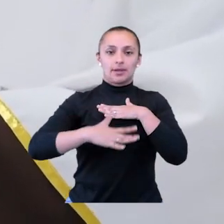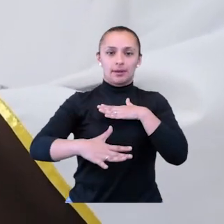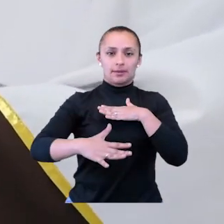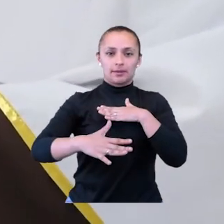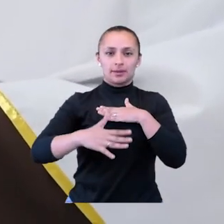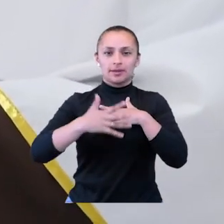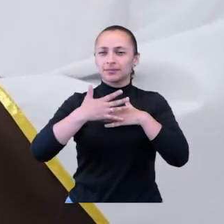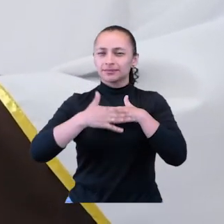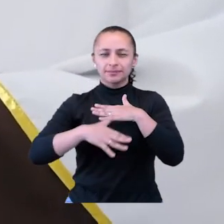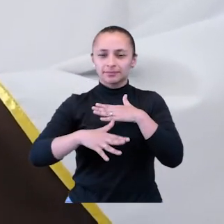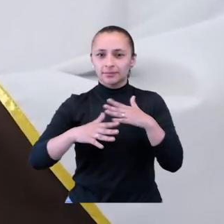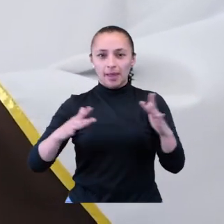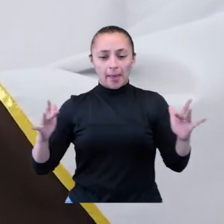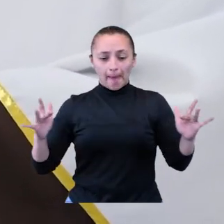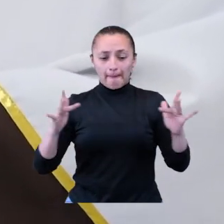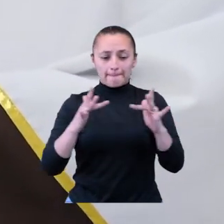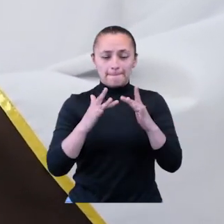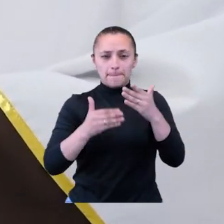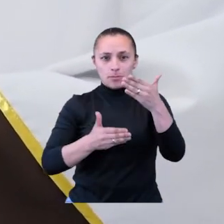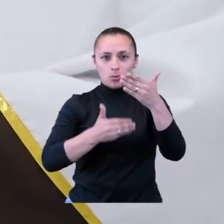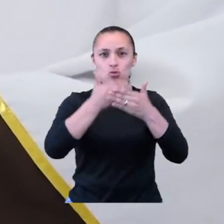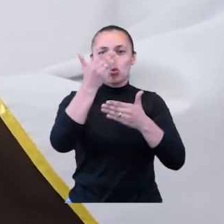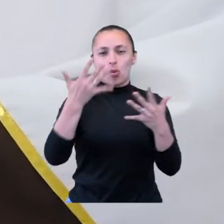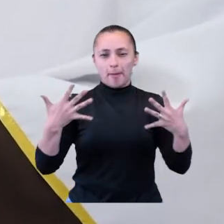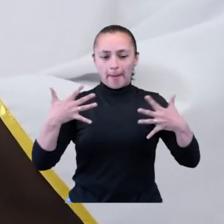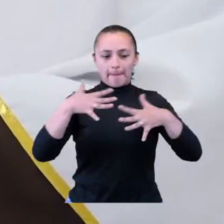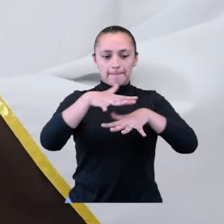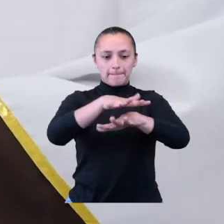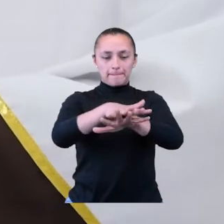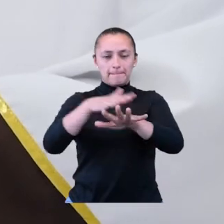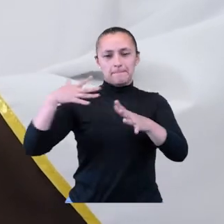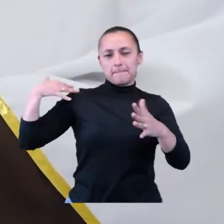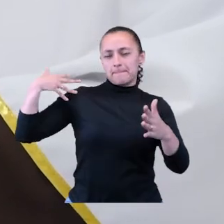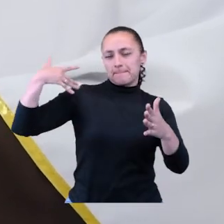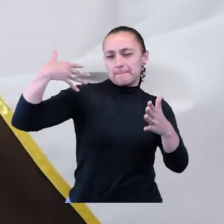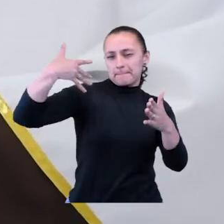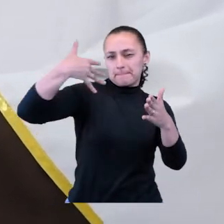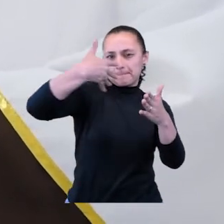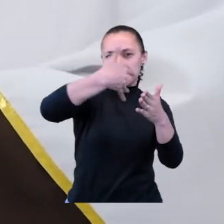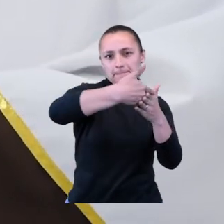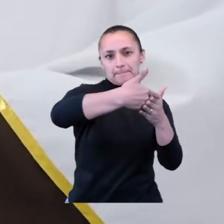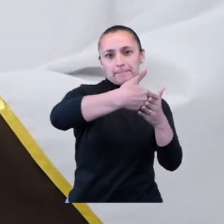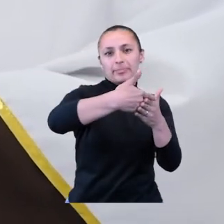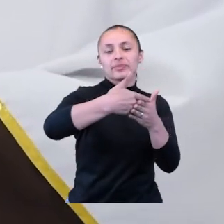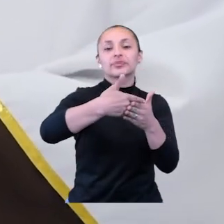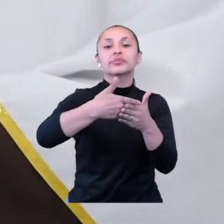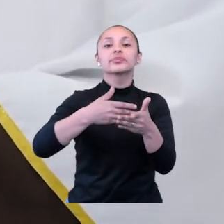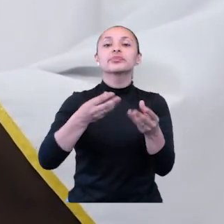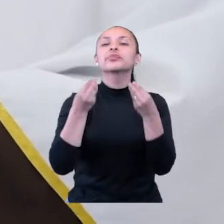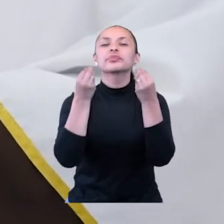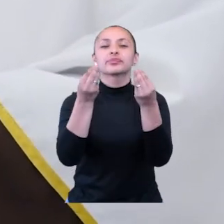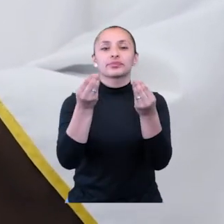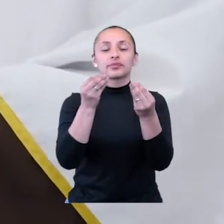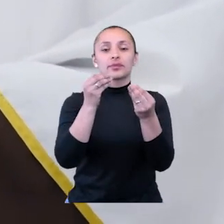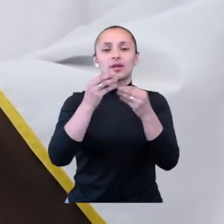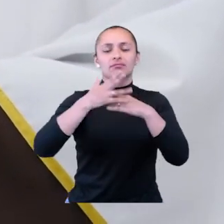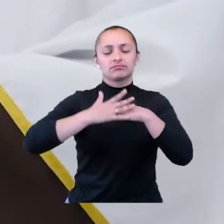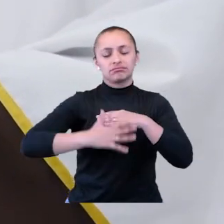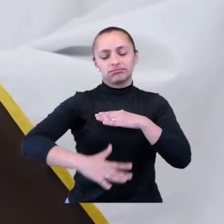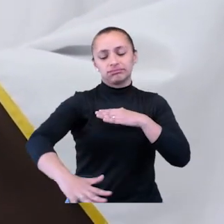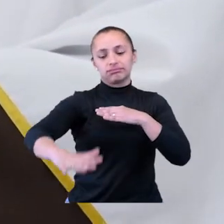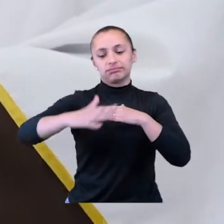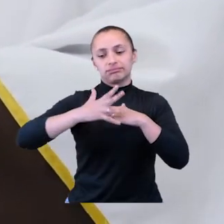sangre sangre de la alianza nueva y eterna que será derramada